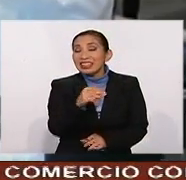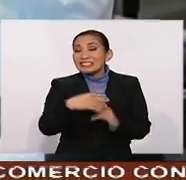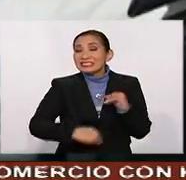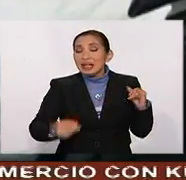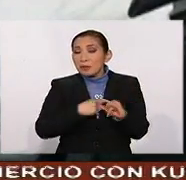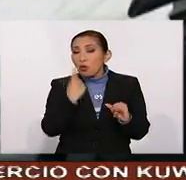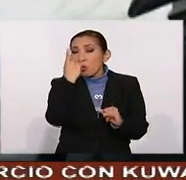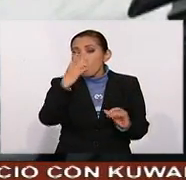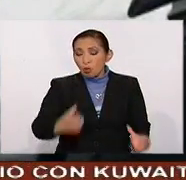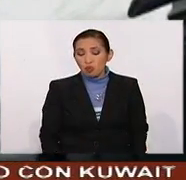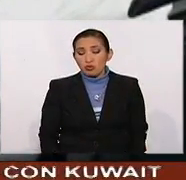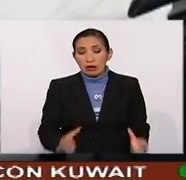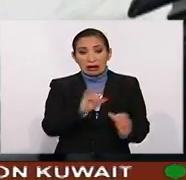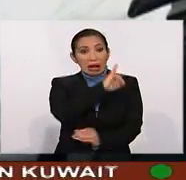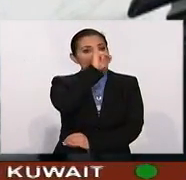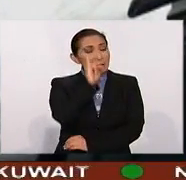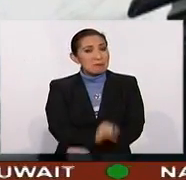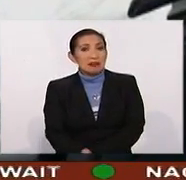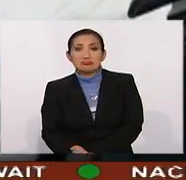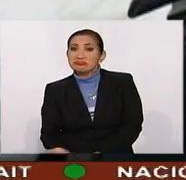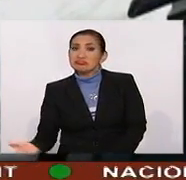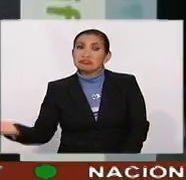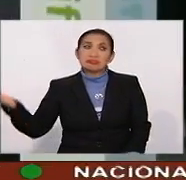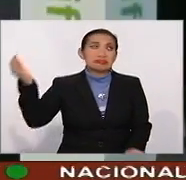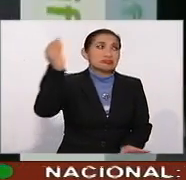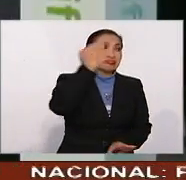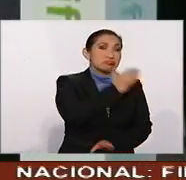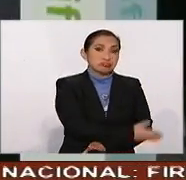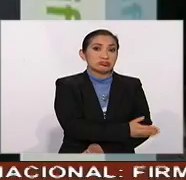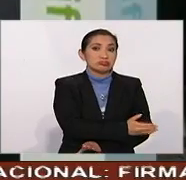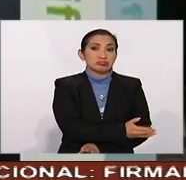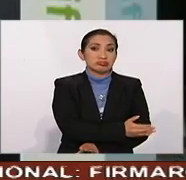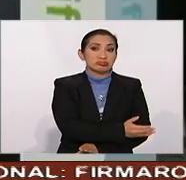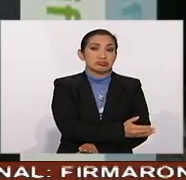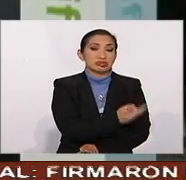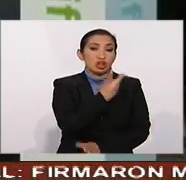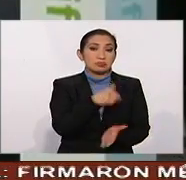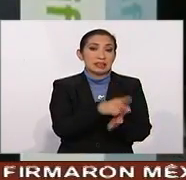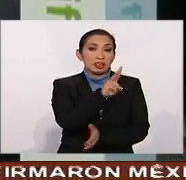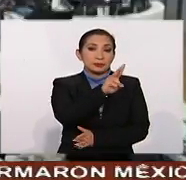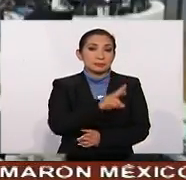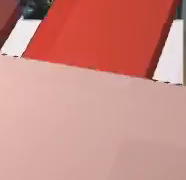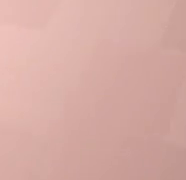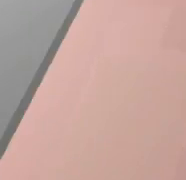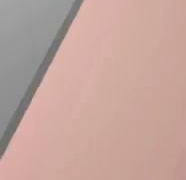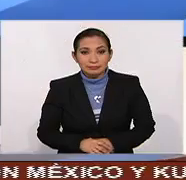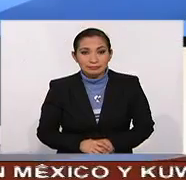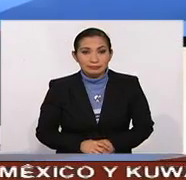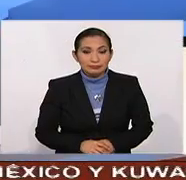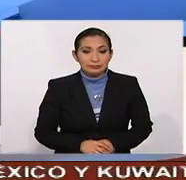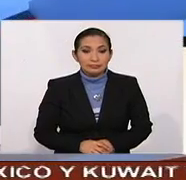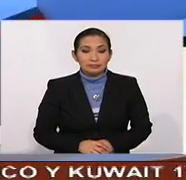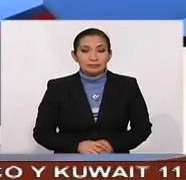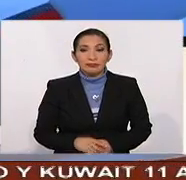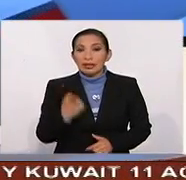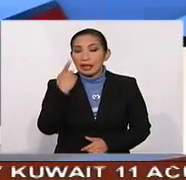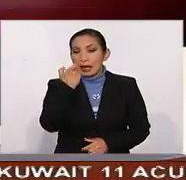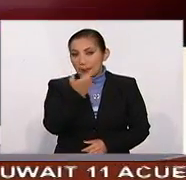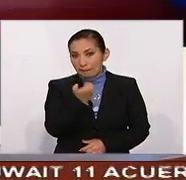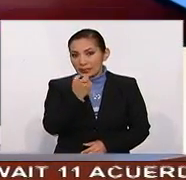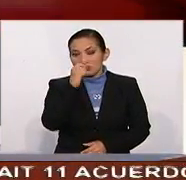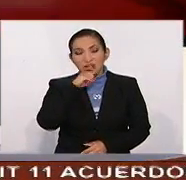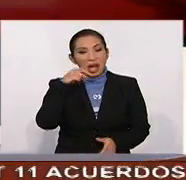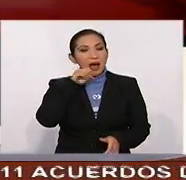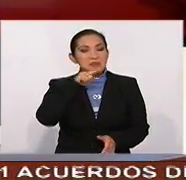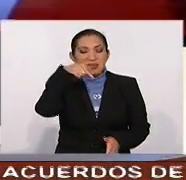$18.90, algo que no se observaba desde el 2002. El peso también sigue